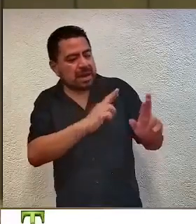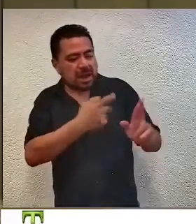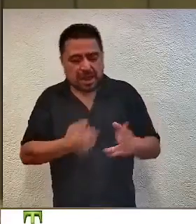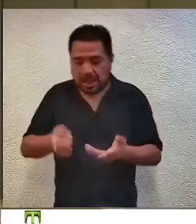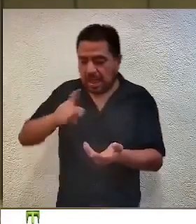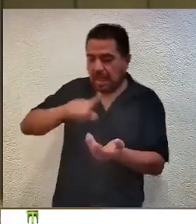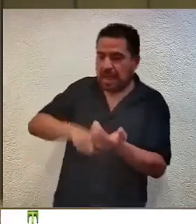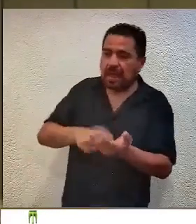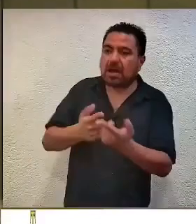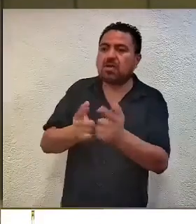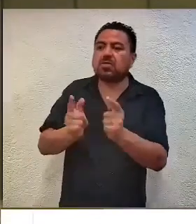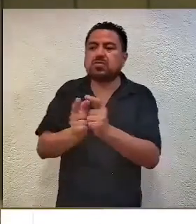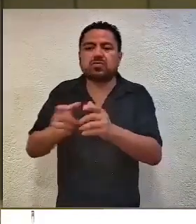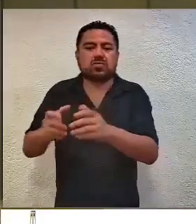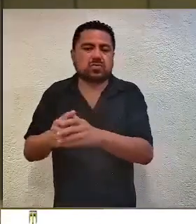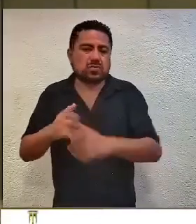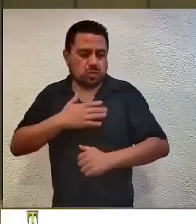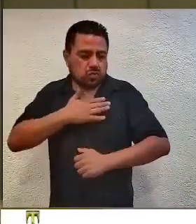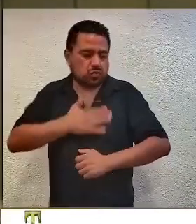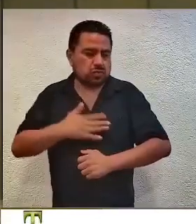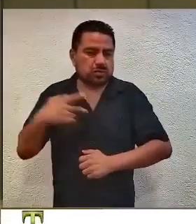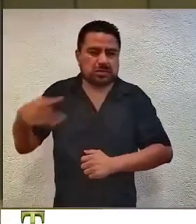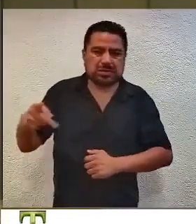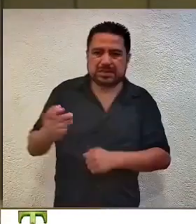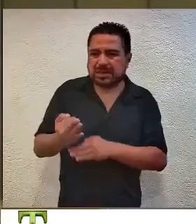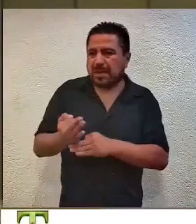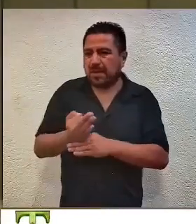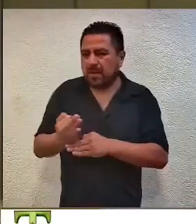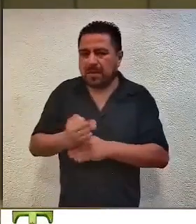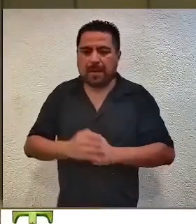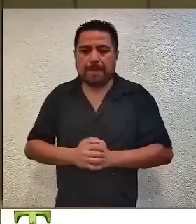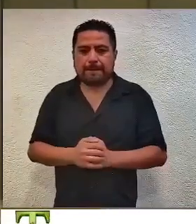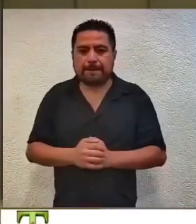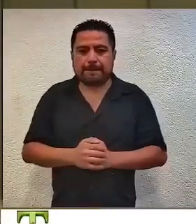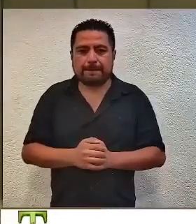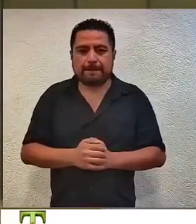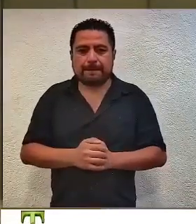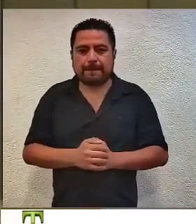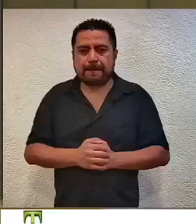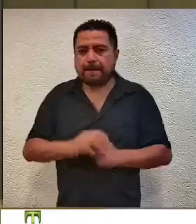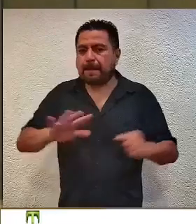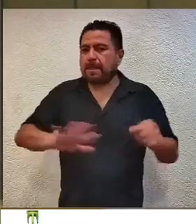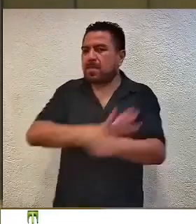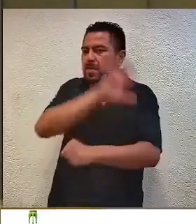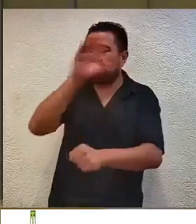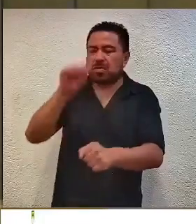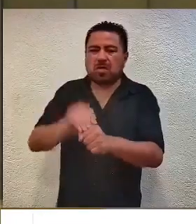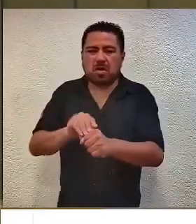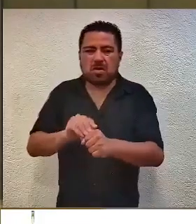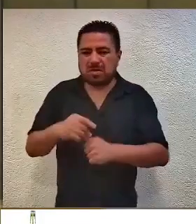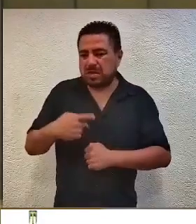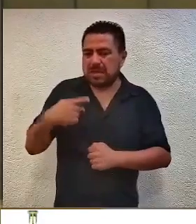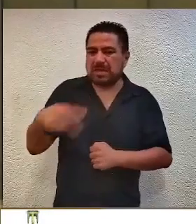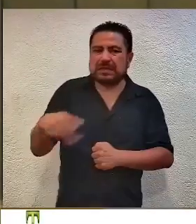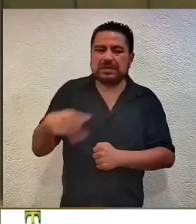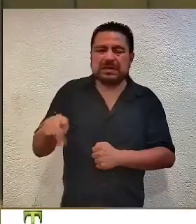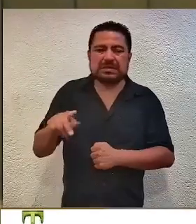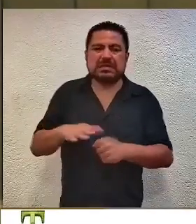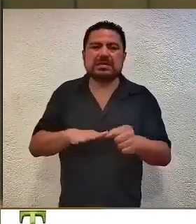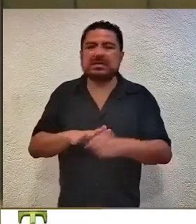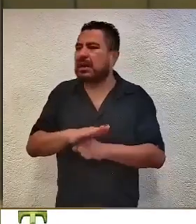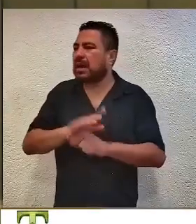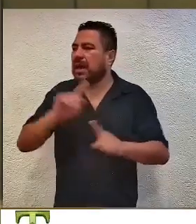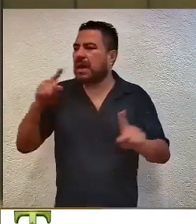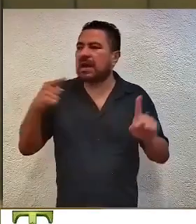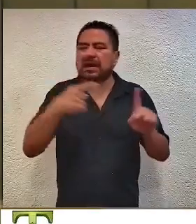interior del órgano de justicia de aquel partido. Es decir, toda su argumentación está dirigida